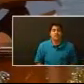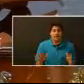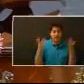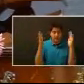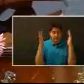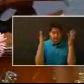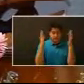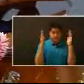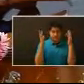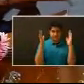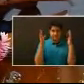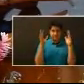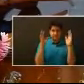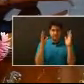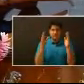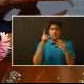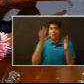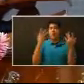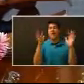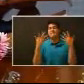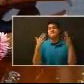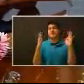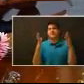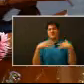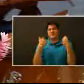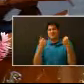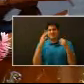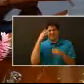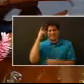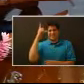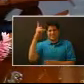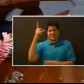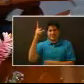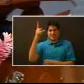Gloria a Dios. Démosle un aplauso fuerte al Señor.